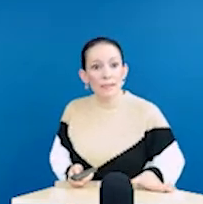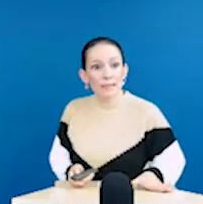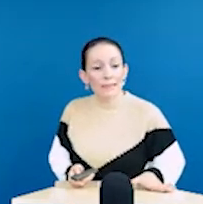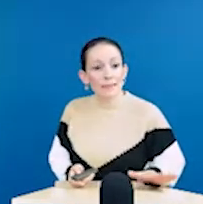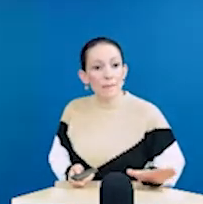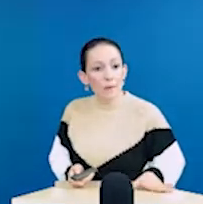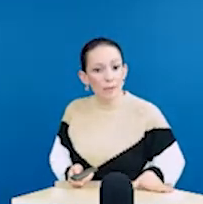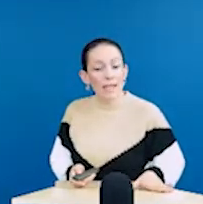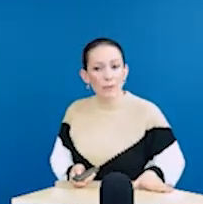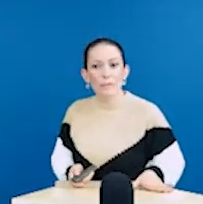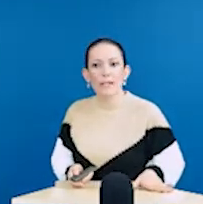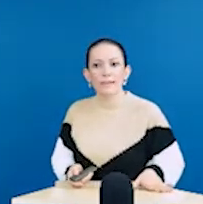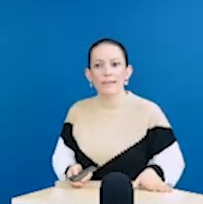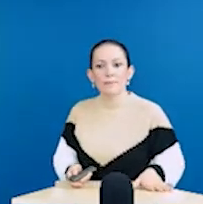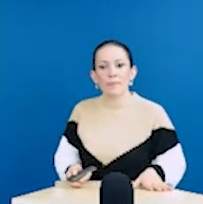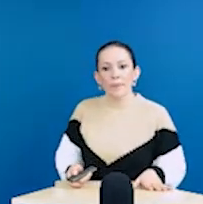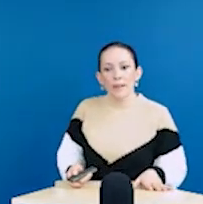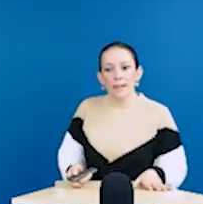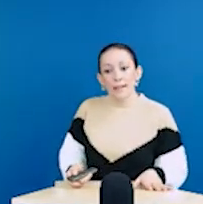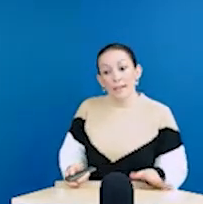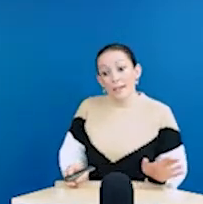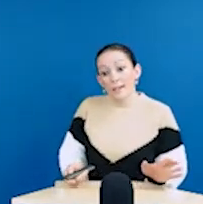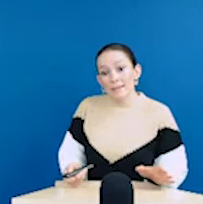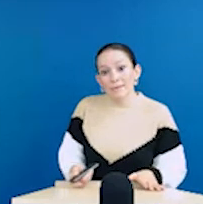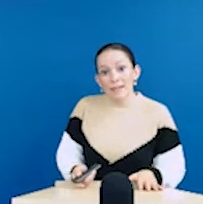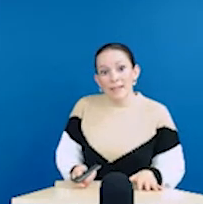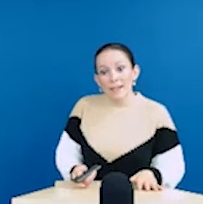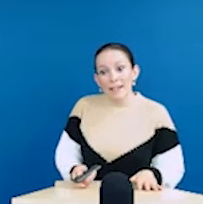pacientes, brindarles ese amor que ellos se merecen?